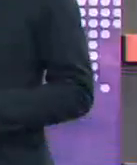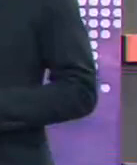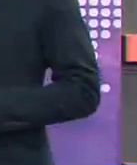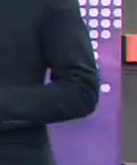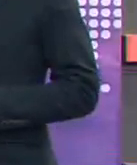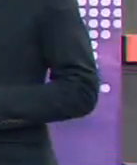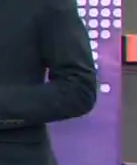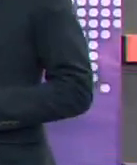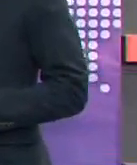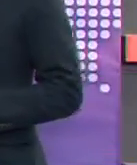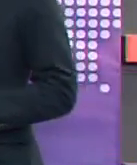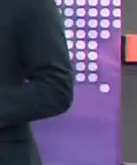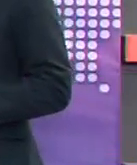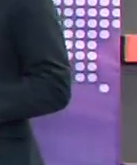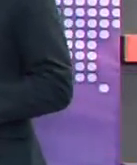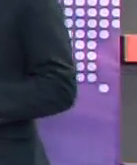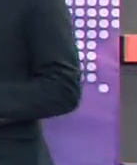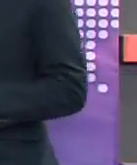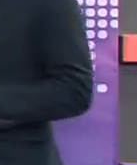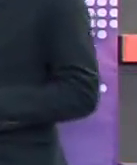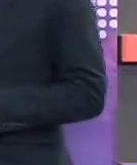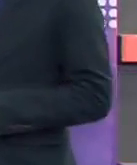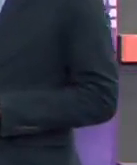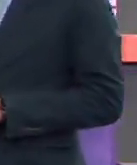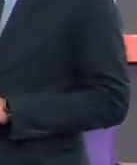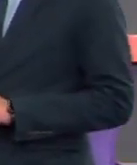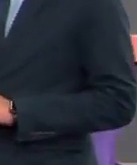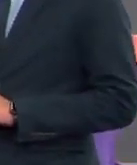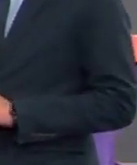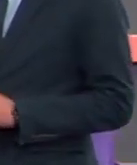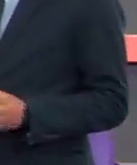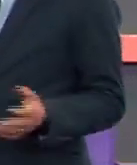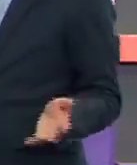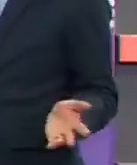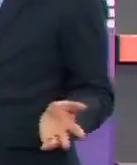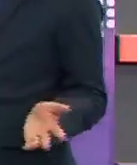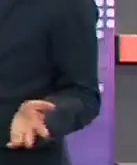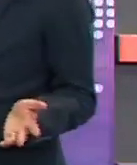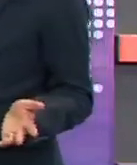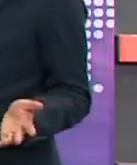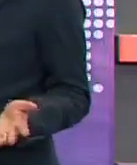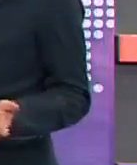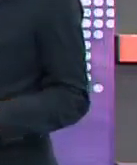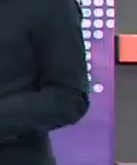Y de inmediato nos vamos hasta el lugar junto a nuestra compañera Paola Gutiérrez, quien nos tiene más detalles acerca de lo ocurrido en Tarija.